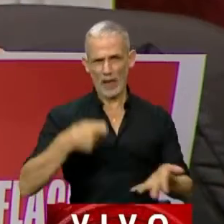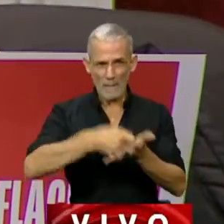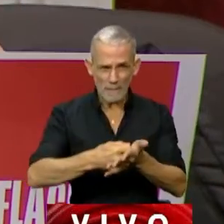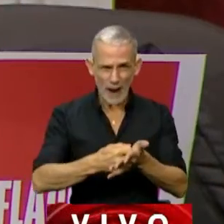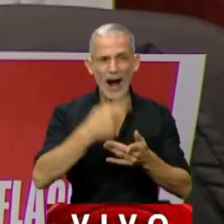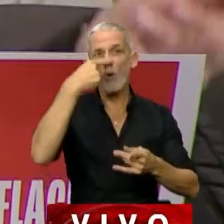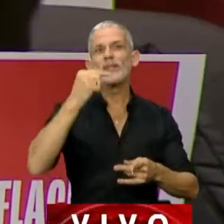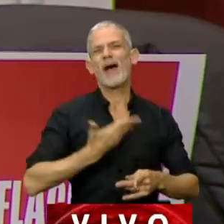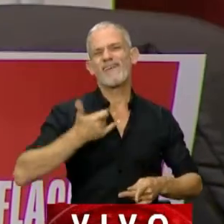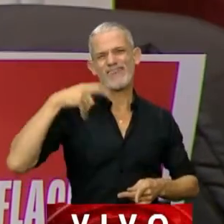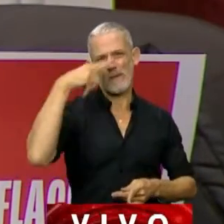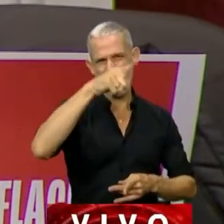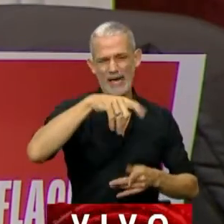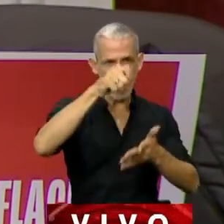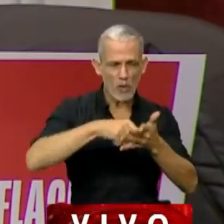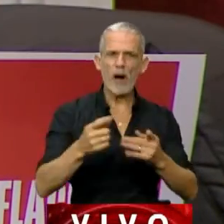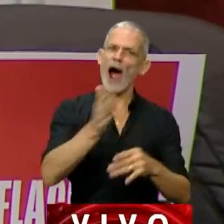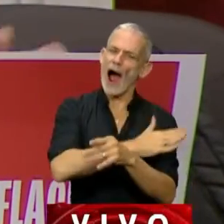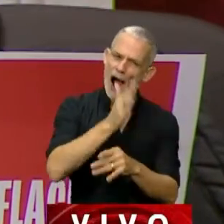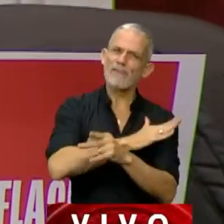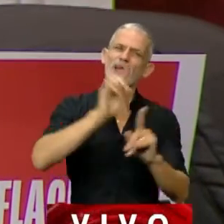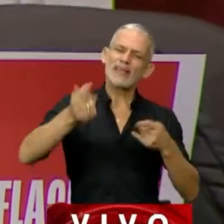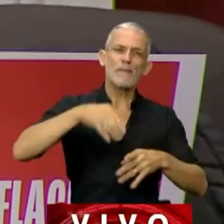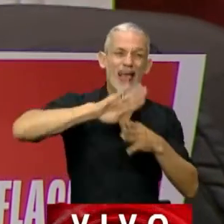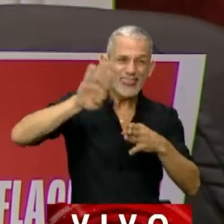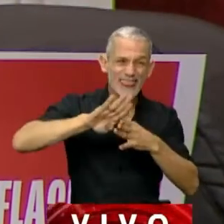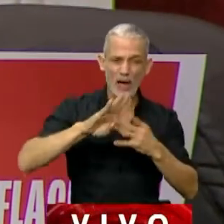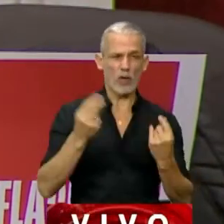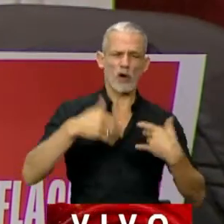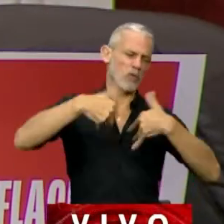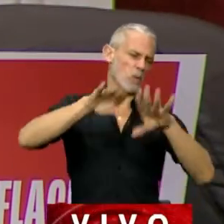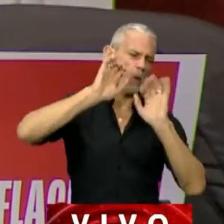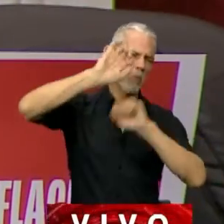Esta última con el fondo, pero también las anteriores que deberían